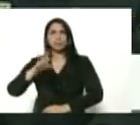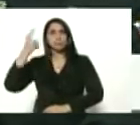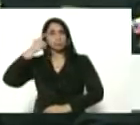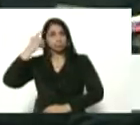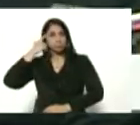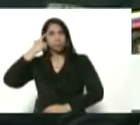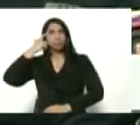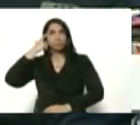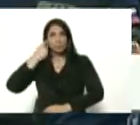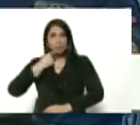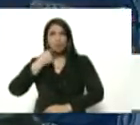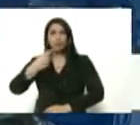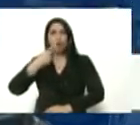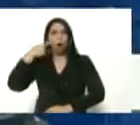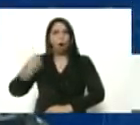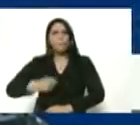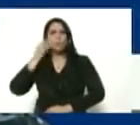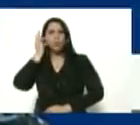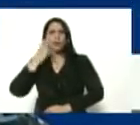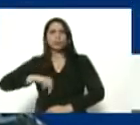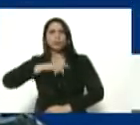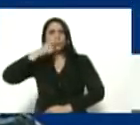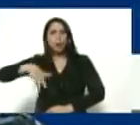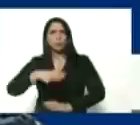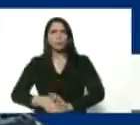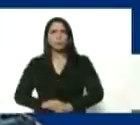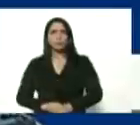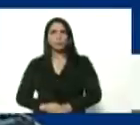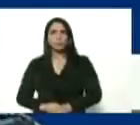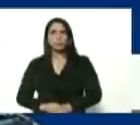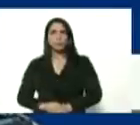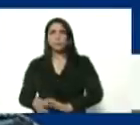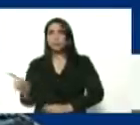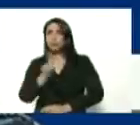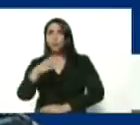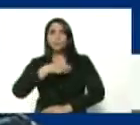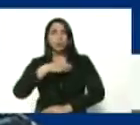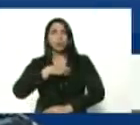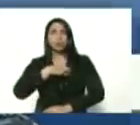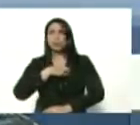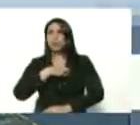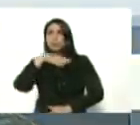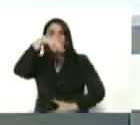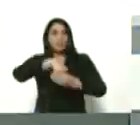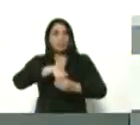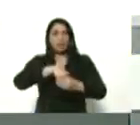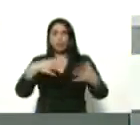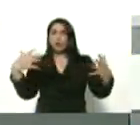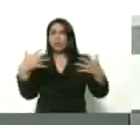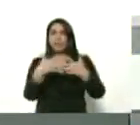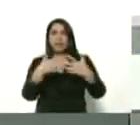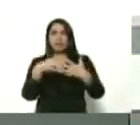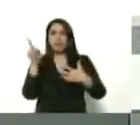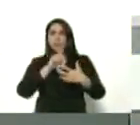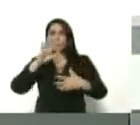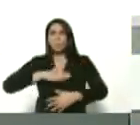lo que digo, hombres y mujeres de nuestro pueblo. No han podido meternos en una guerra ni